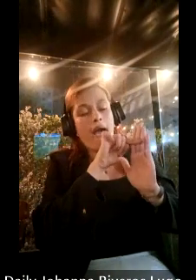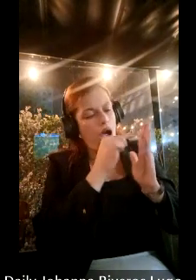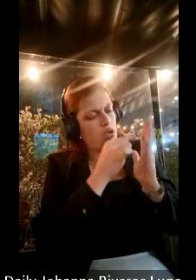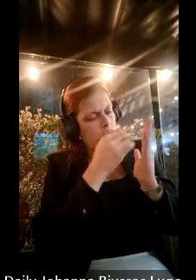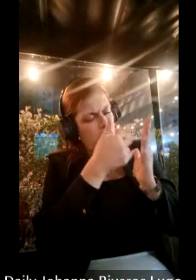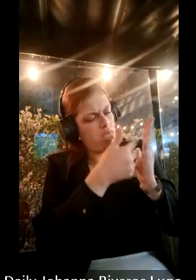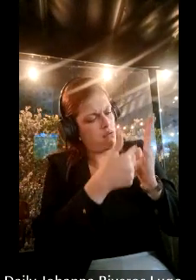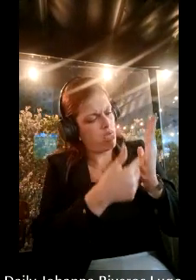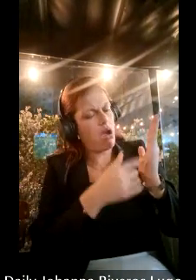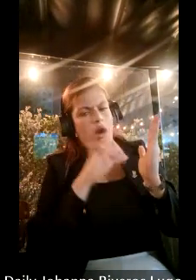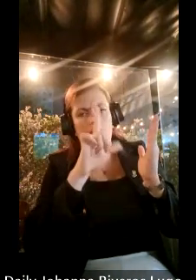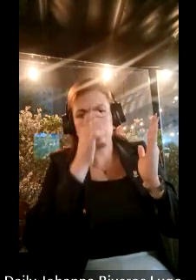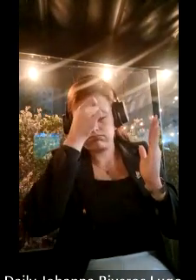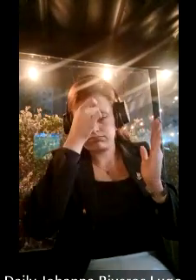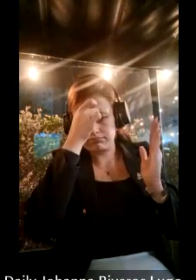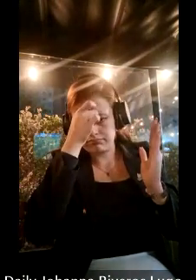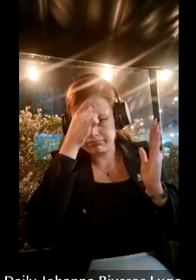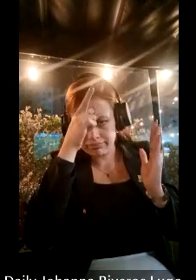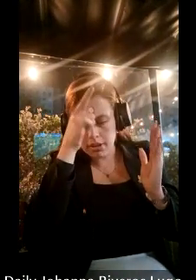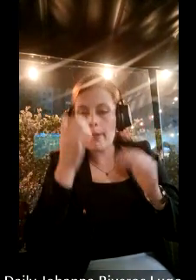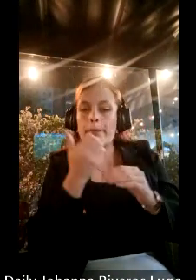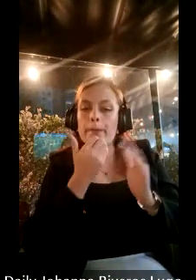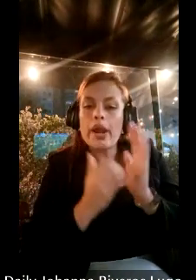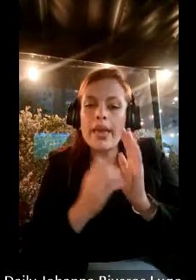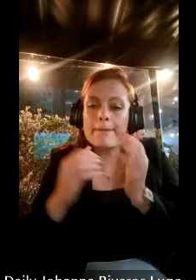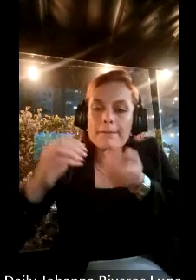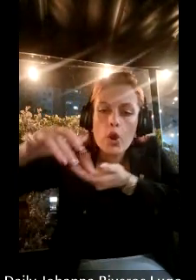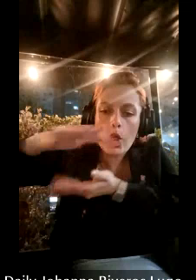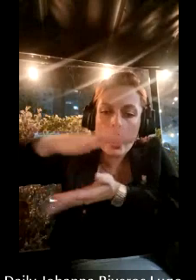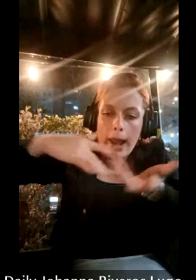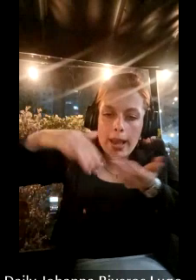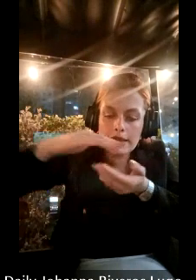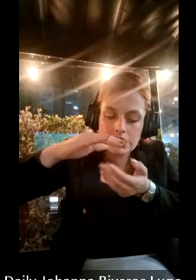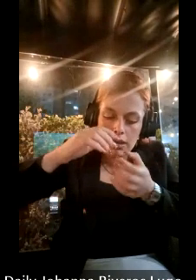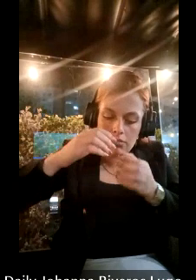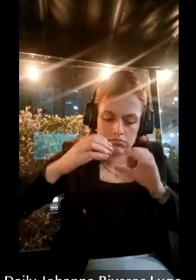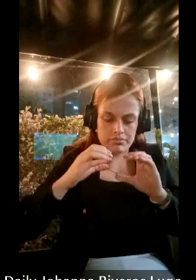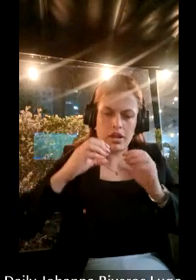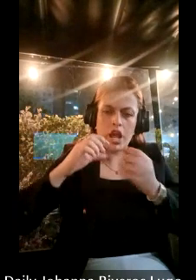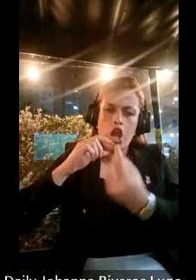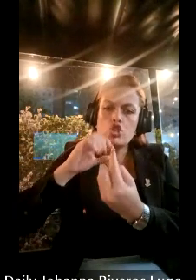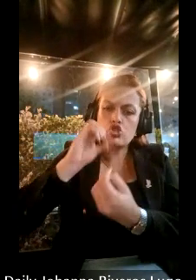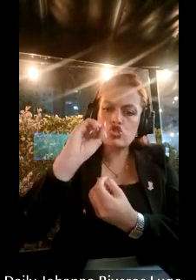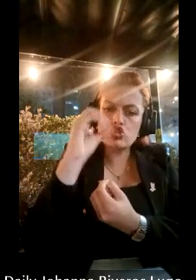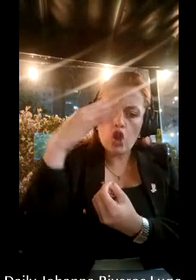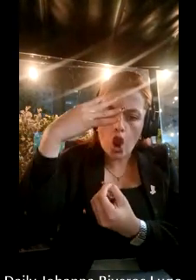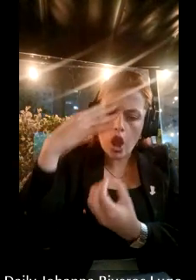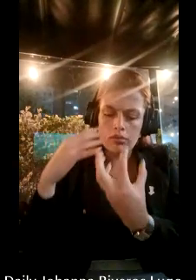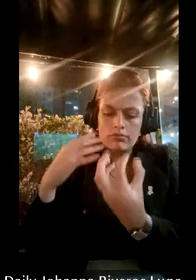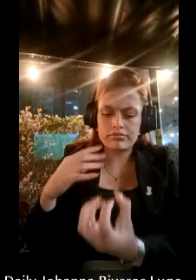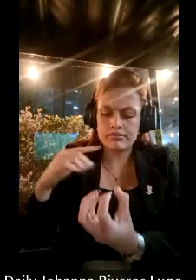los planetas se mantienen en movimiento alrededor del Sol, ¿cierto? Entonces,